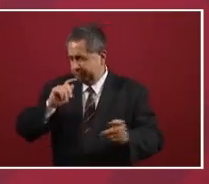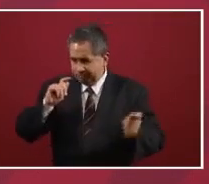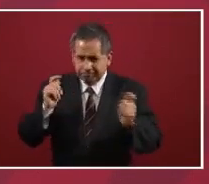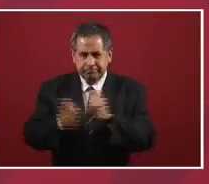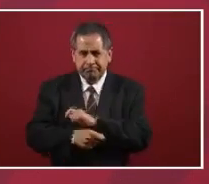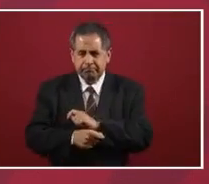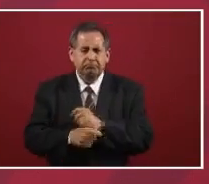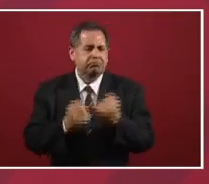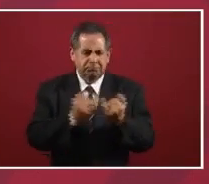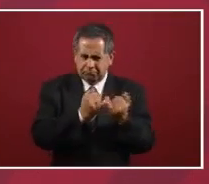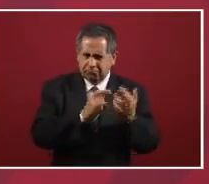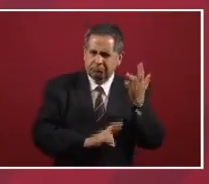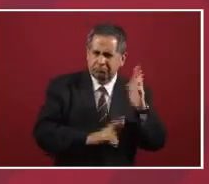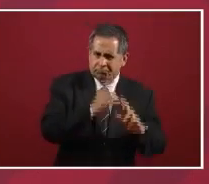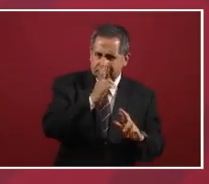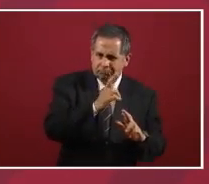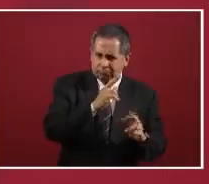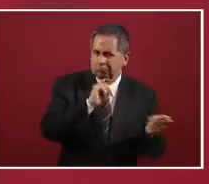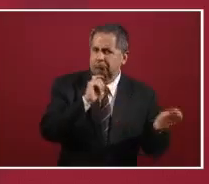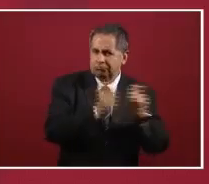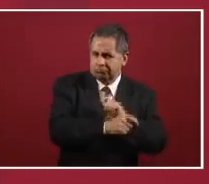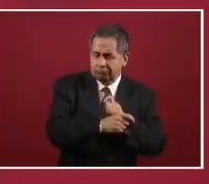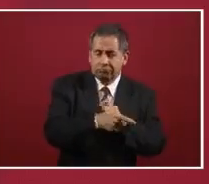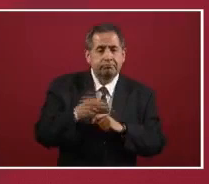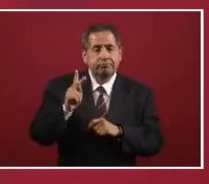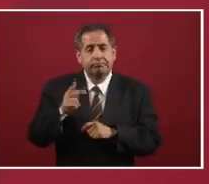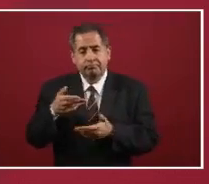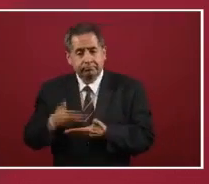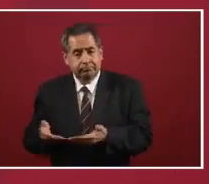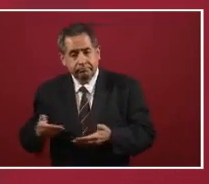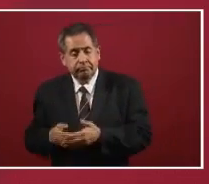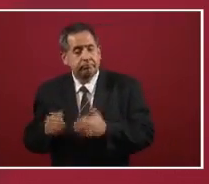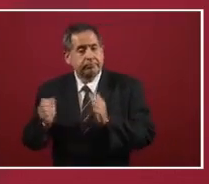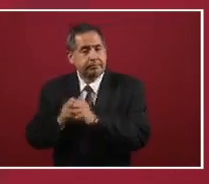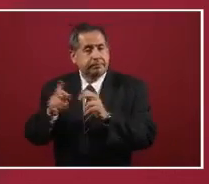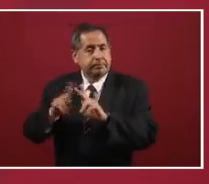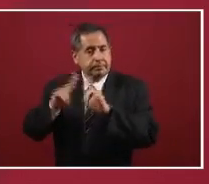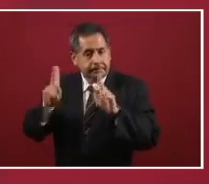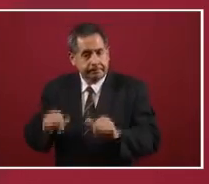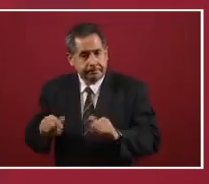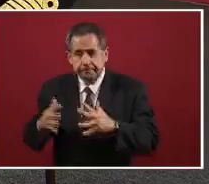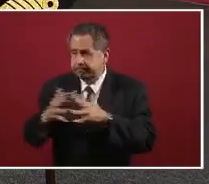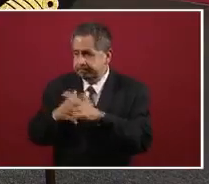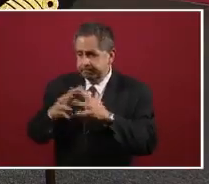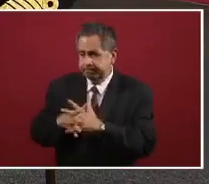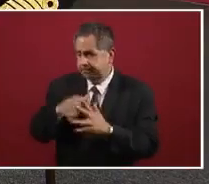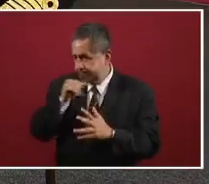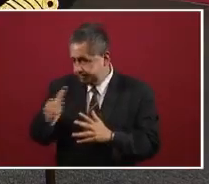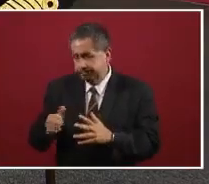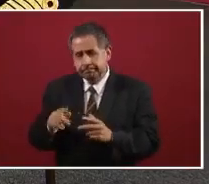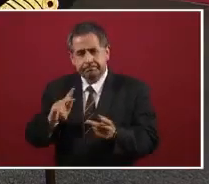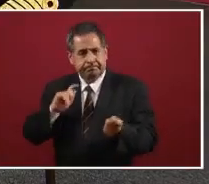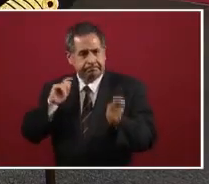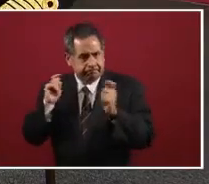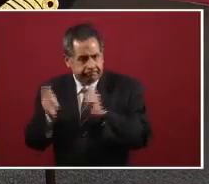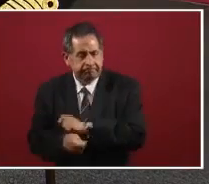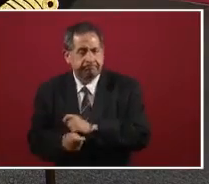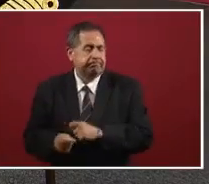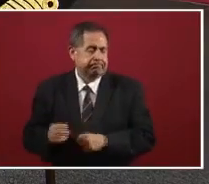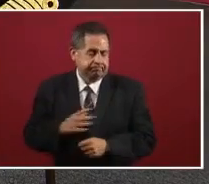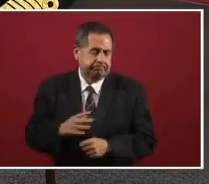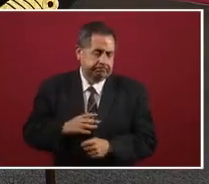fue la Revolución Mexicana, pero de manera pacífica, sin violencia.